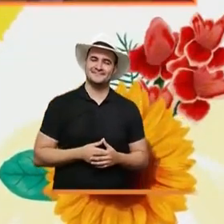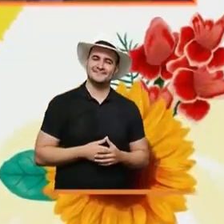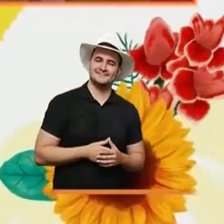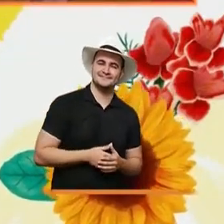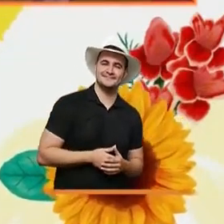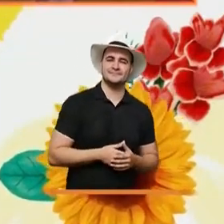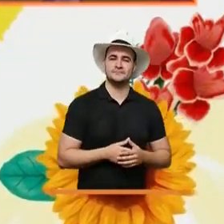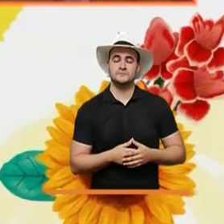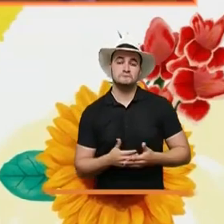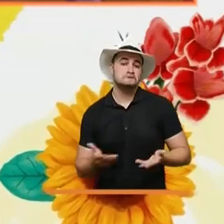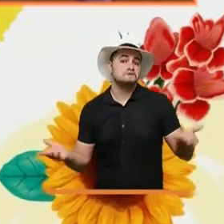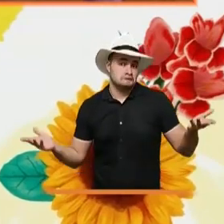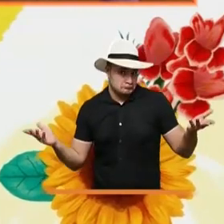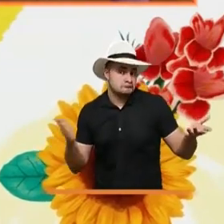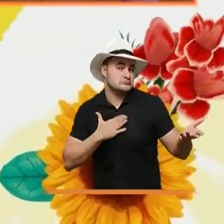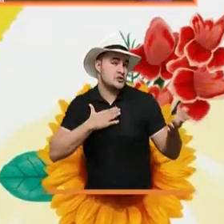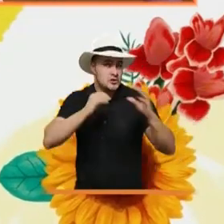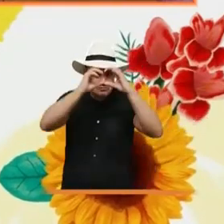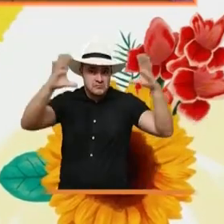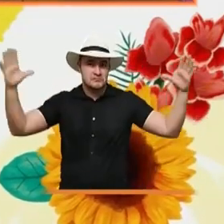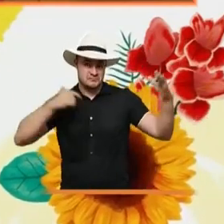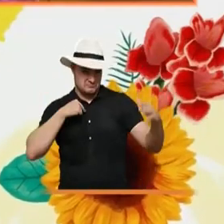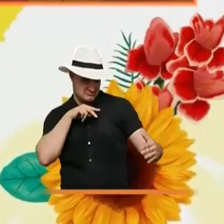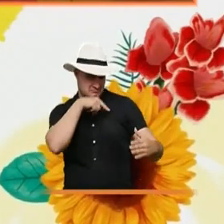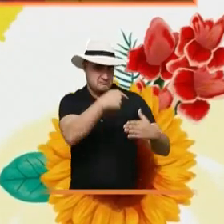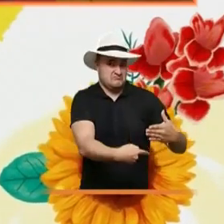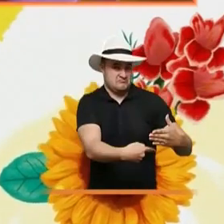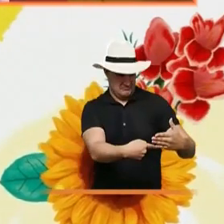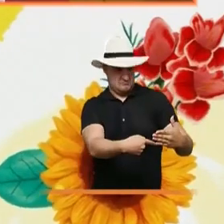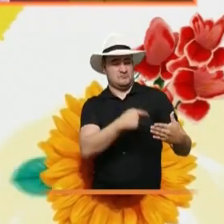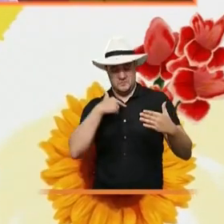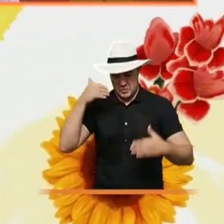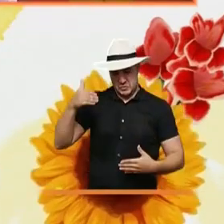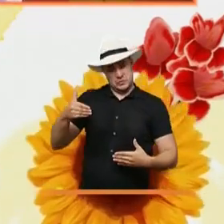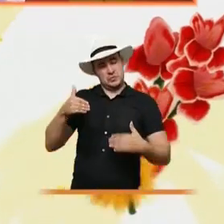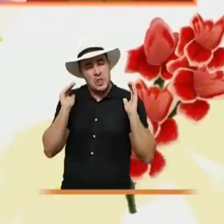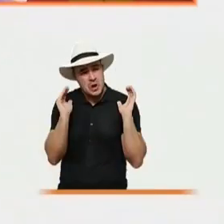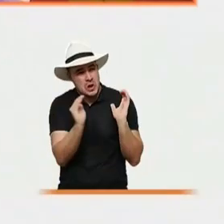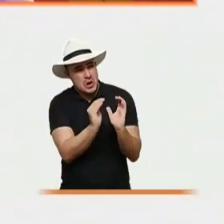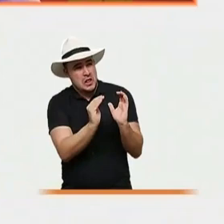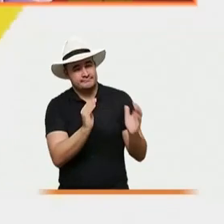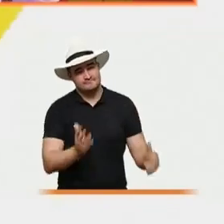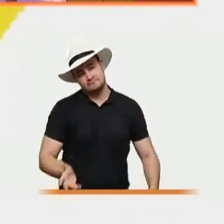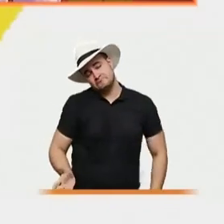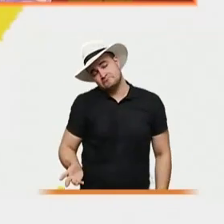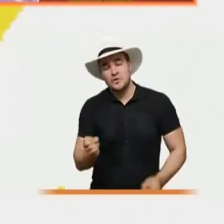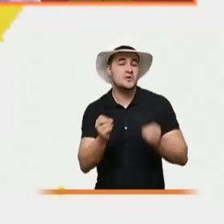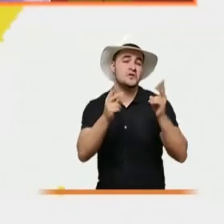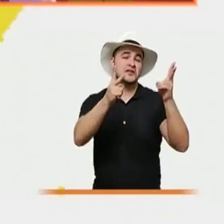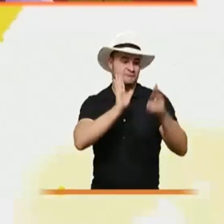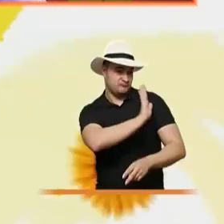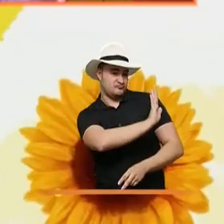si ese fuera mi baúl viendo sus capacidades me